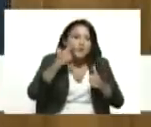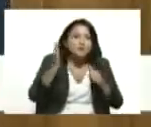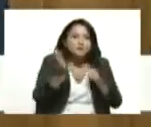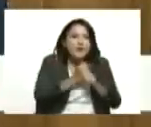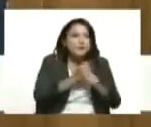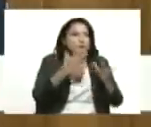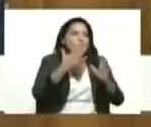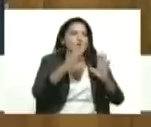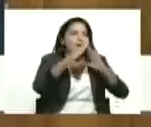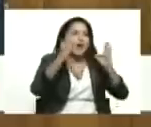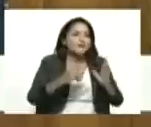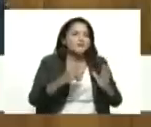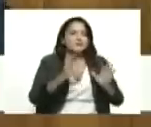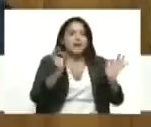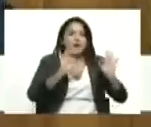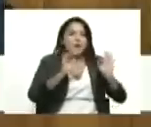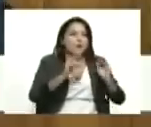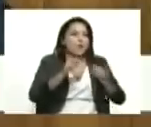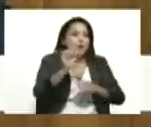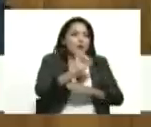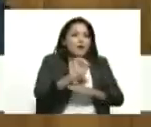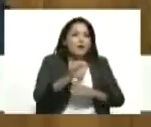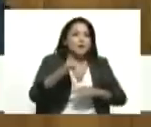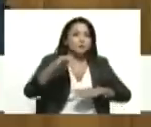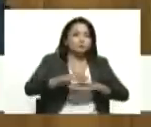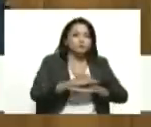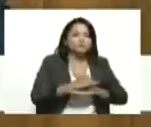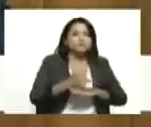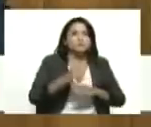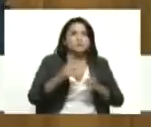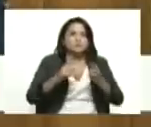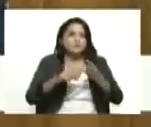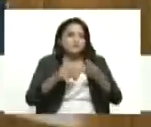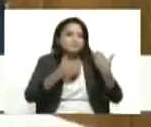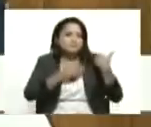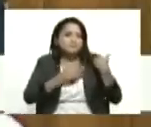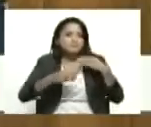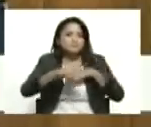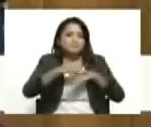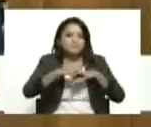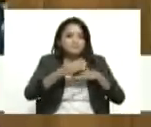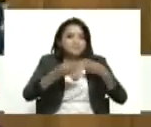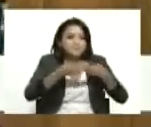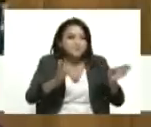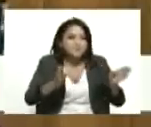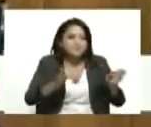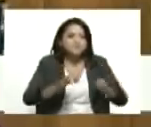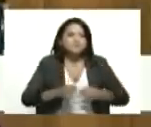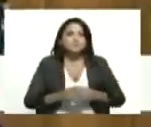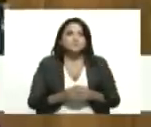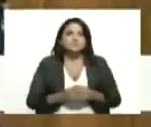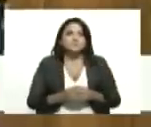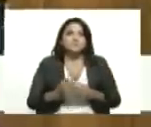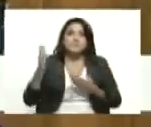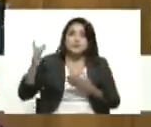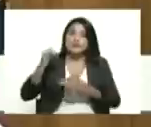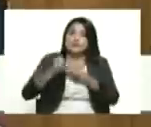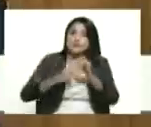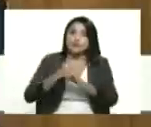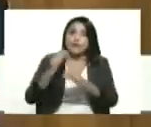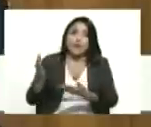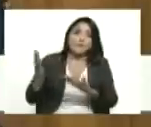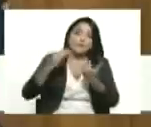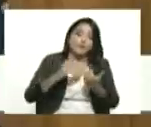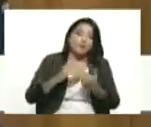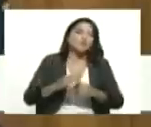bienes. Facultades del Ministerio Público, asistencia, cooperación internacional, papá.